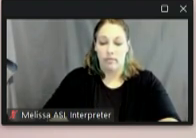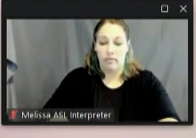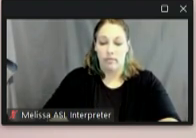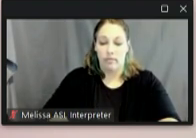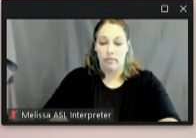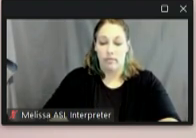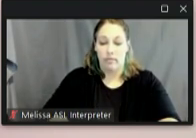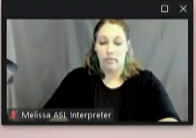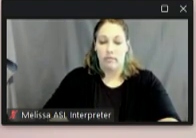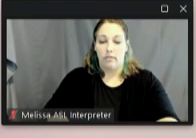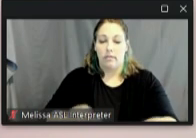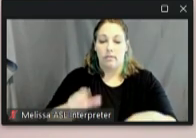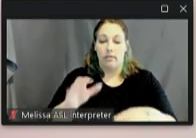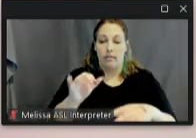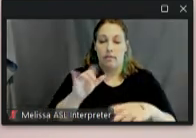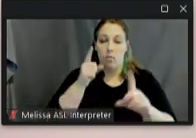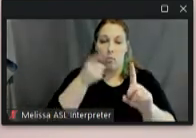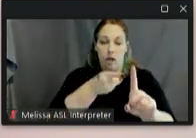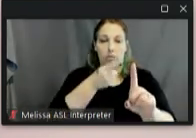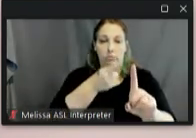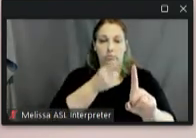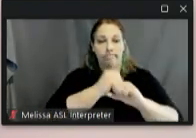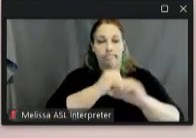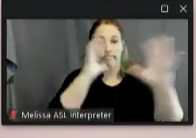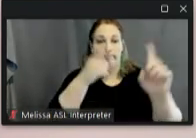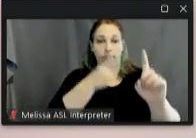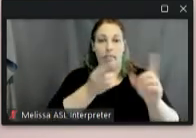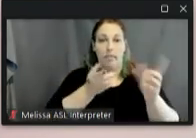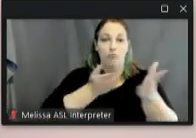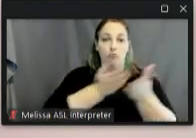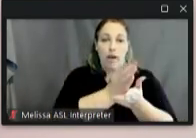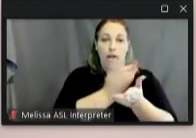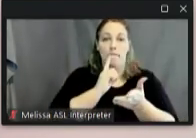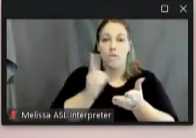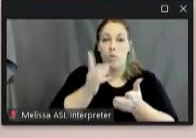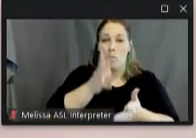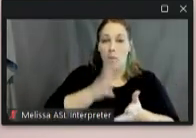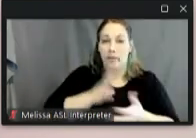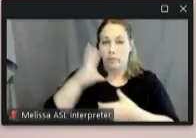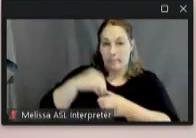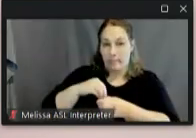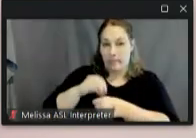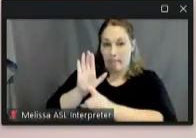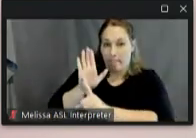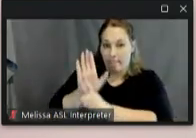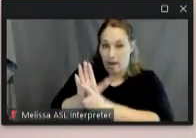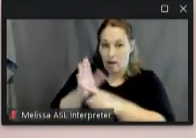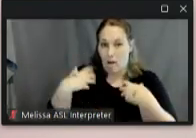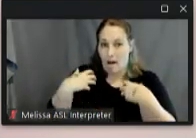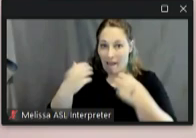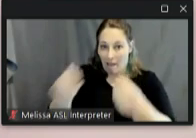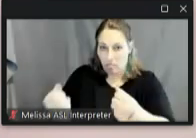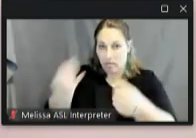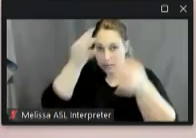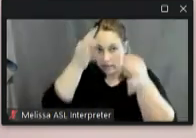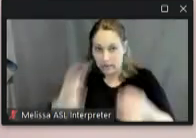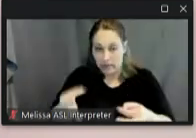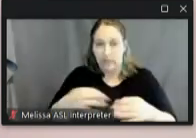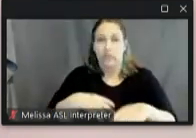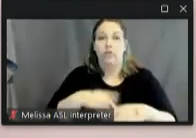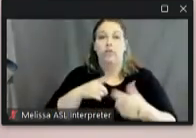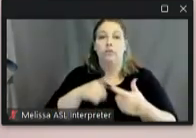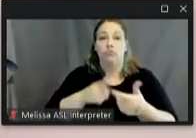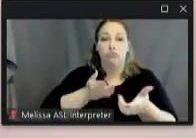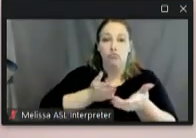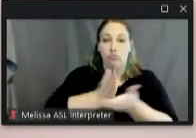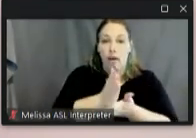de decisiones, el derecho de las mujeres y niñas a una vida libre de violencias, el derecho a la salud integral y derechos